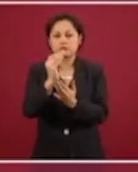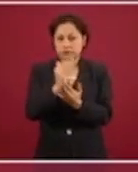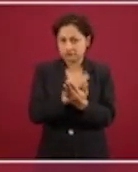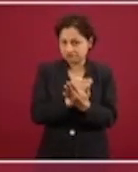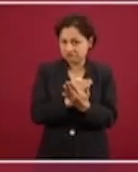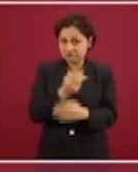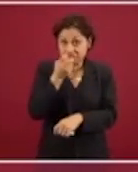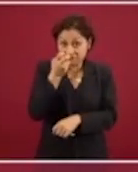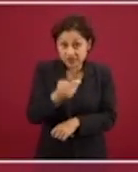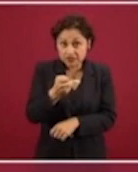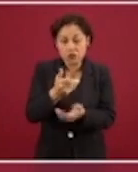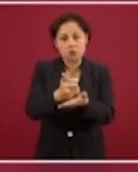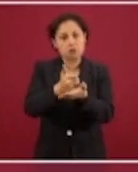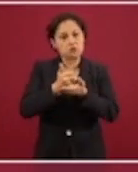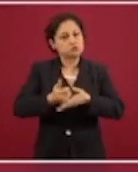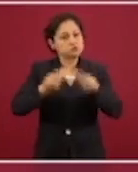esto nos ha ayudado.